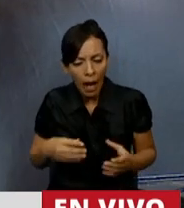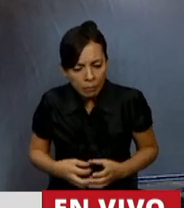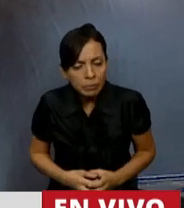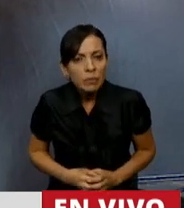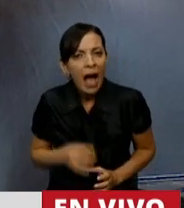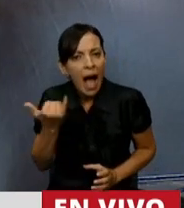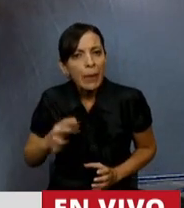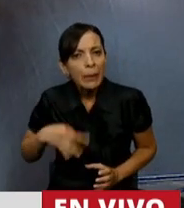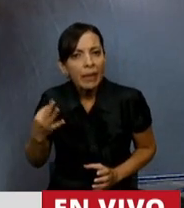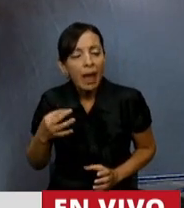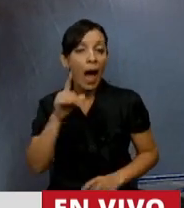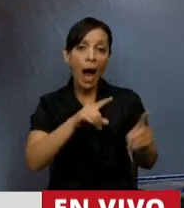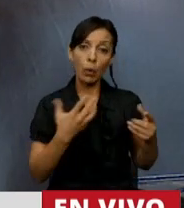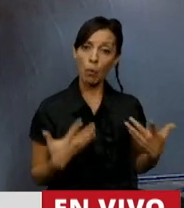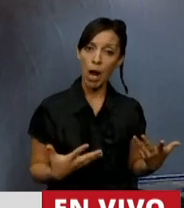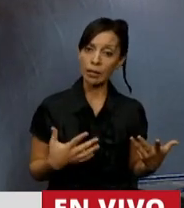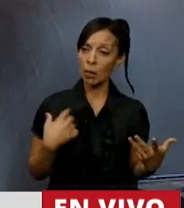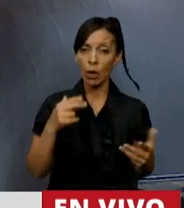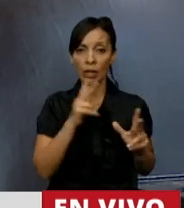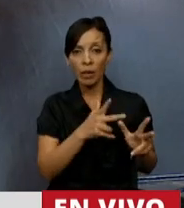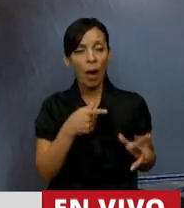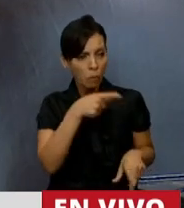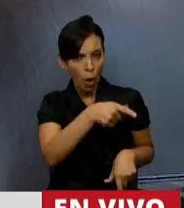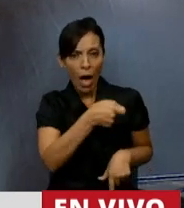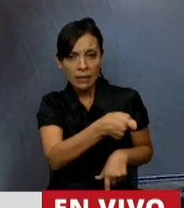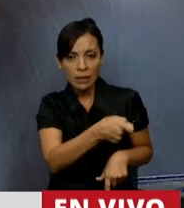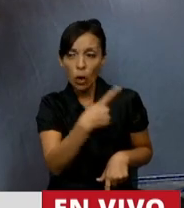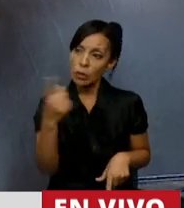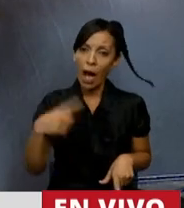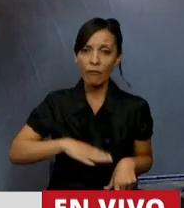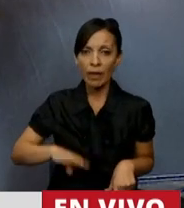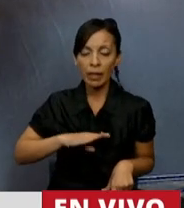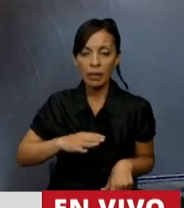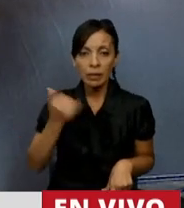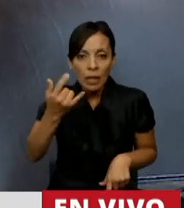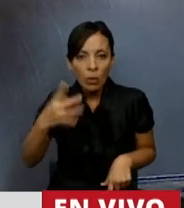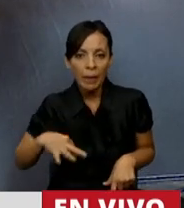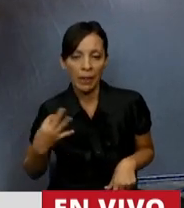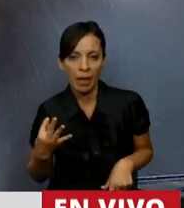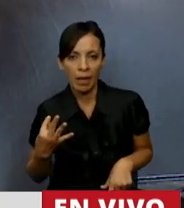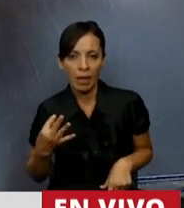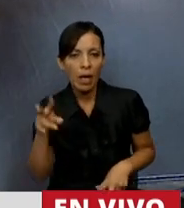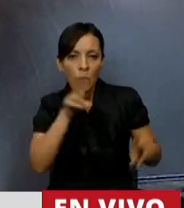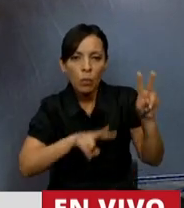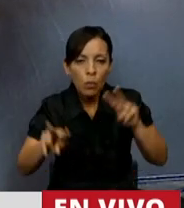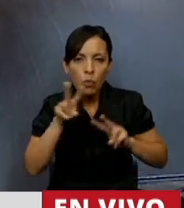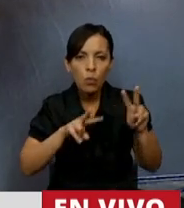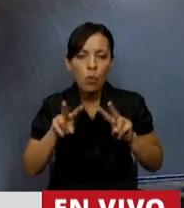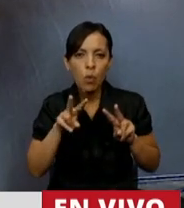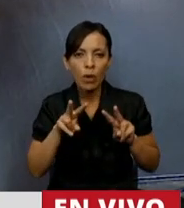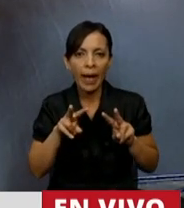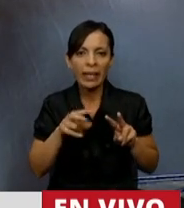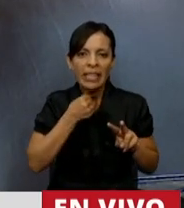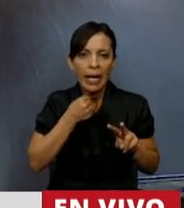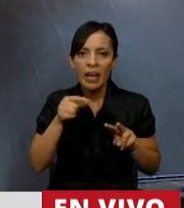molestan cuando les decimos que no les digan, que no les digamos asesinos, cuando hay una vida y se busca la promoción de la